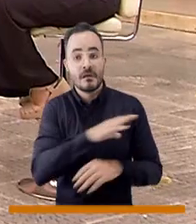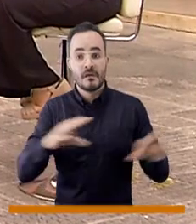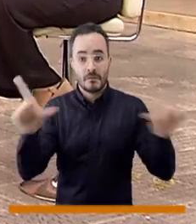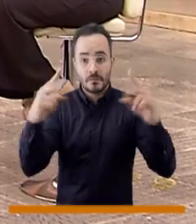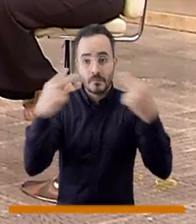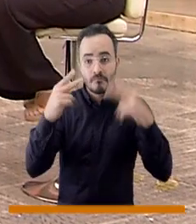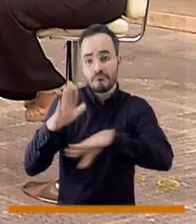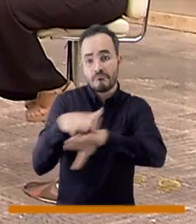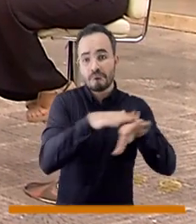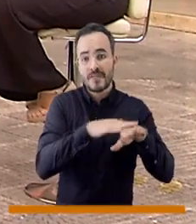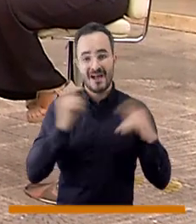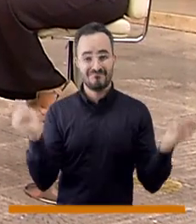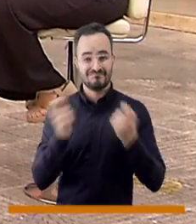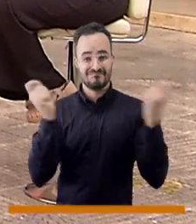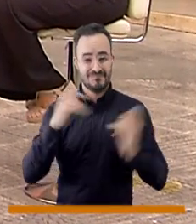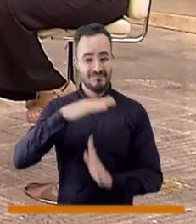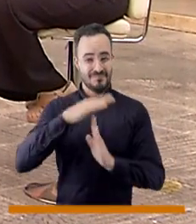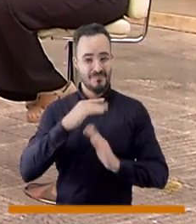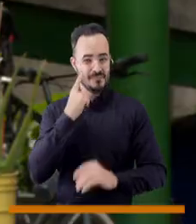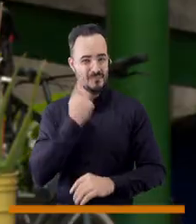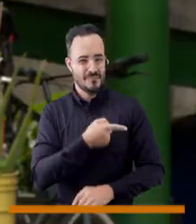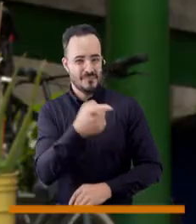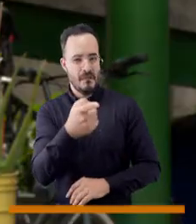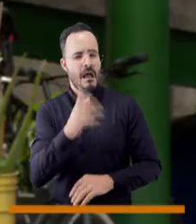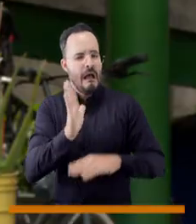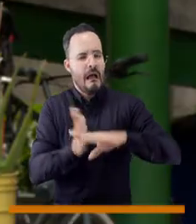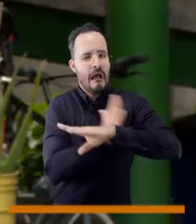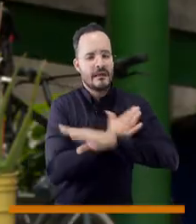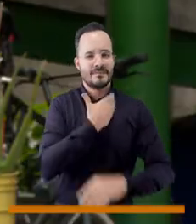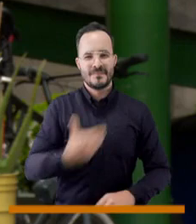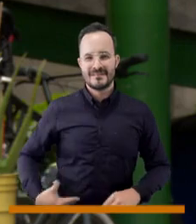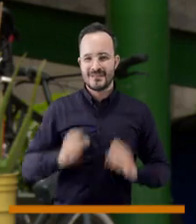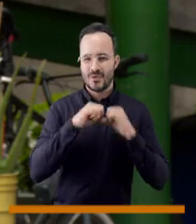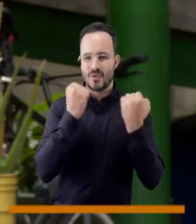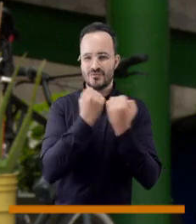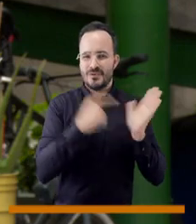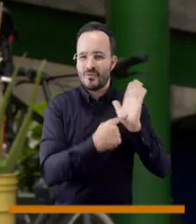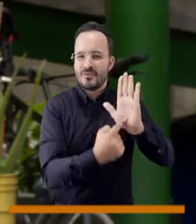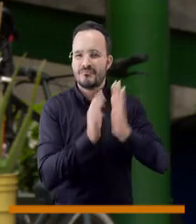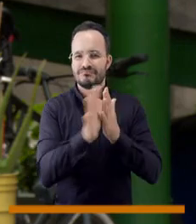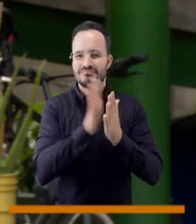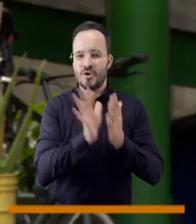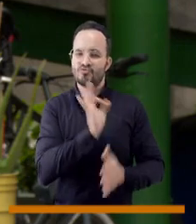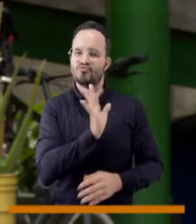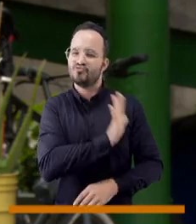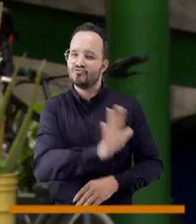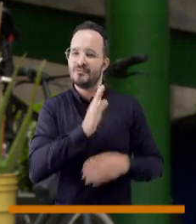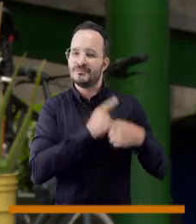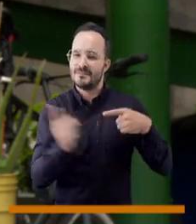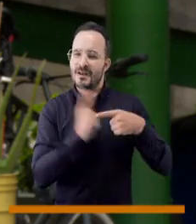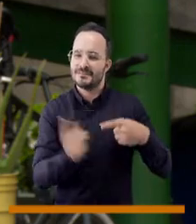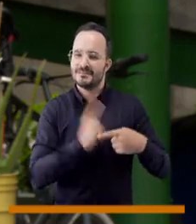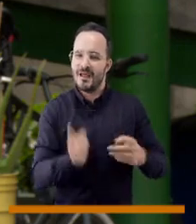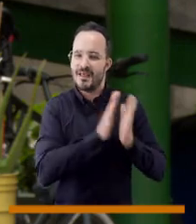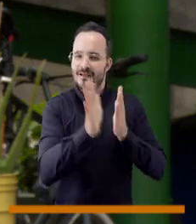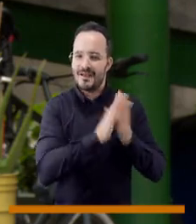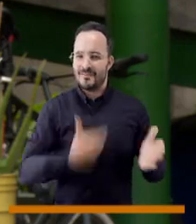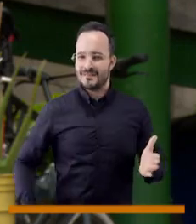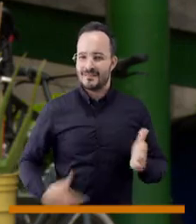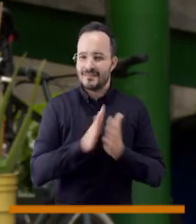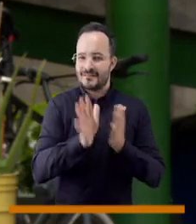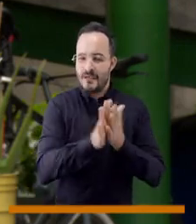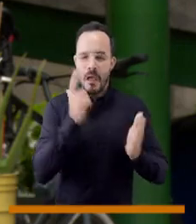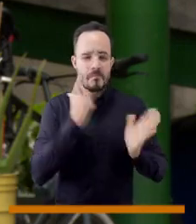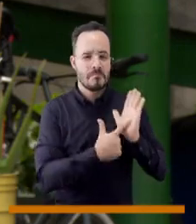decirles también a ustedes y a los televidentes que antes de irnos a un corte de comerciales, escuchemos a nuestro presidente del consejo en